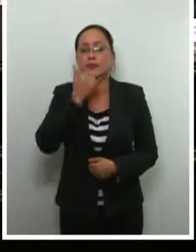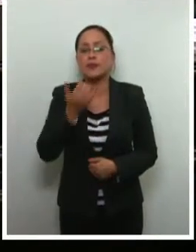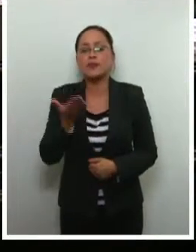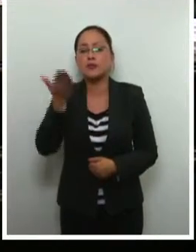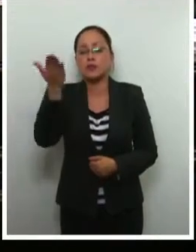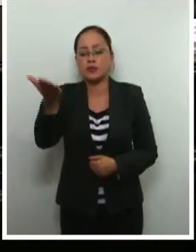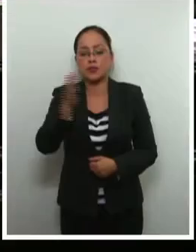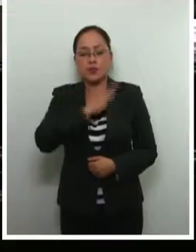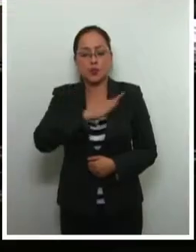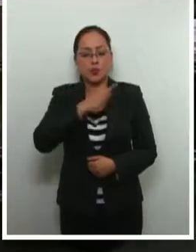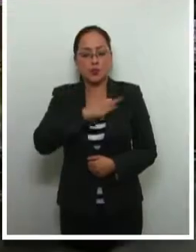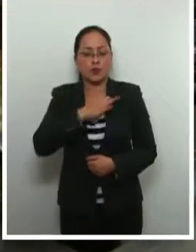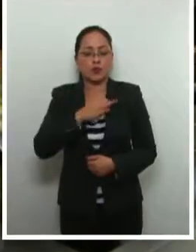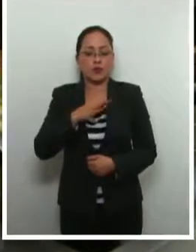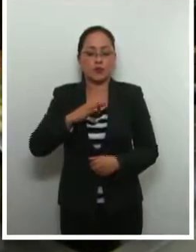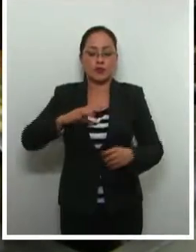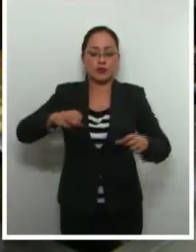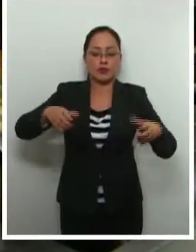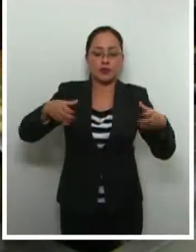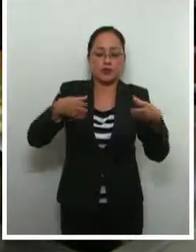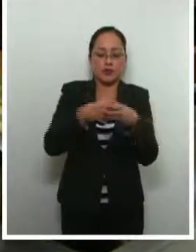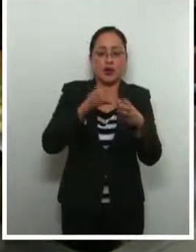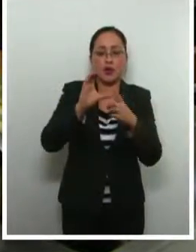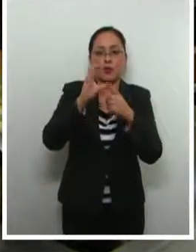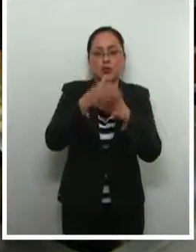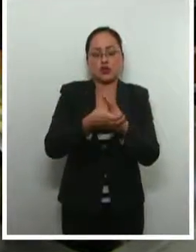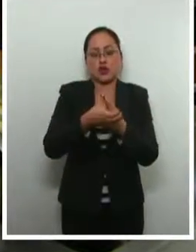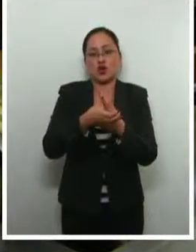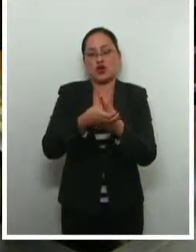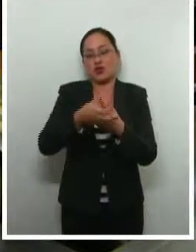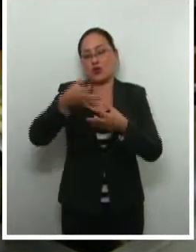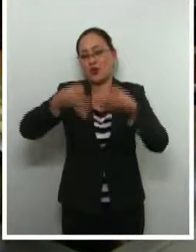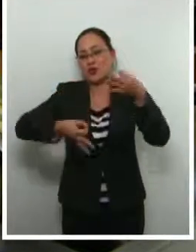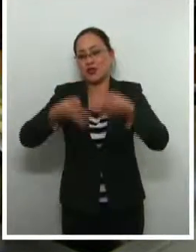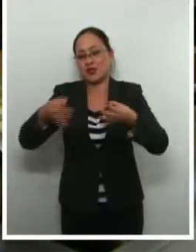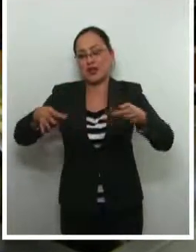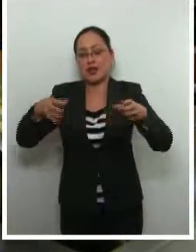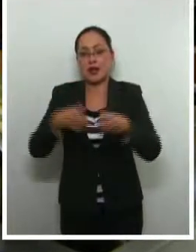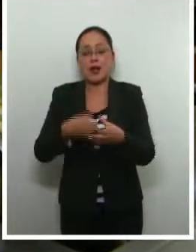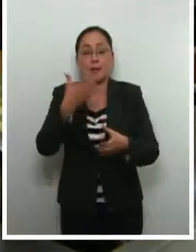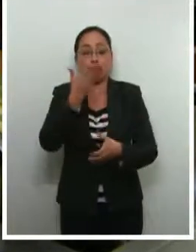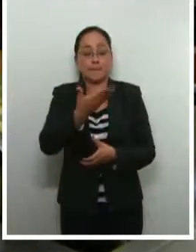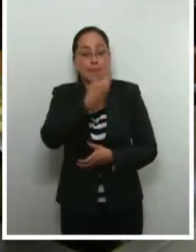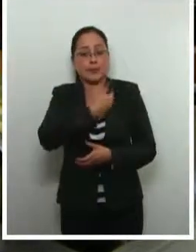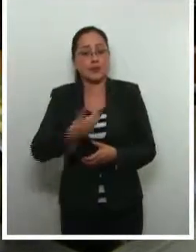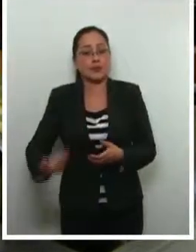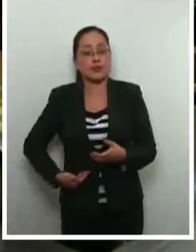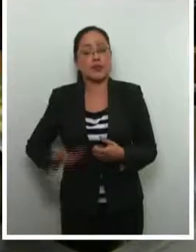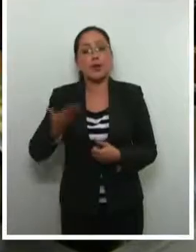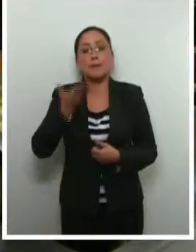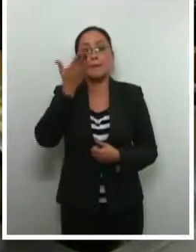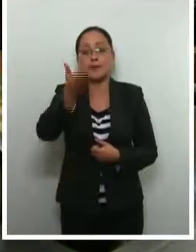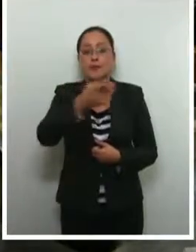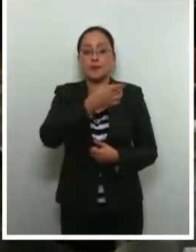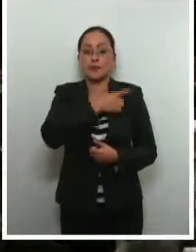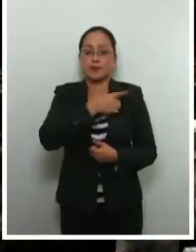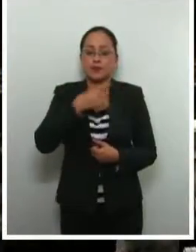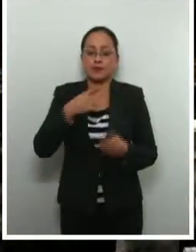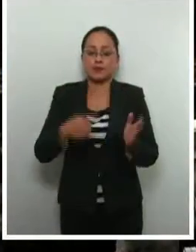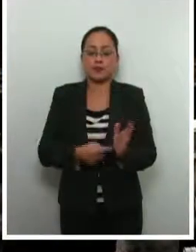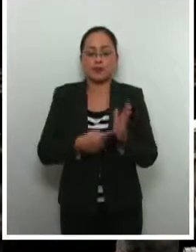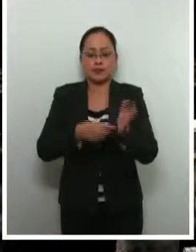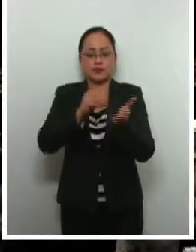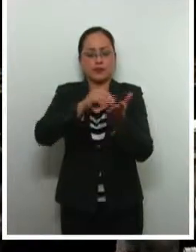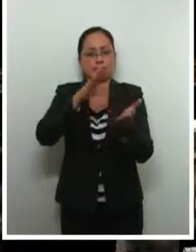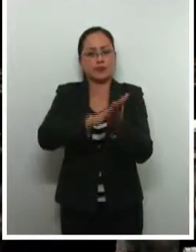Y Poder Judicial, el presidente ha solicitado que se presenten a más tardar, está citada la